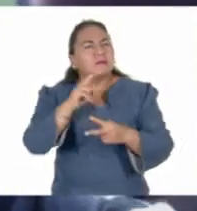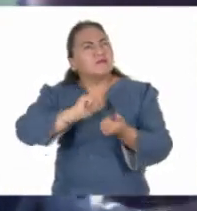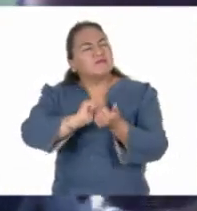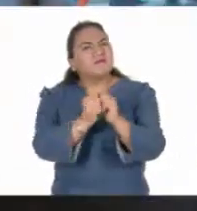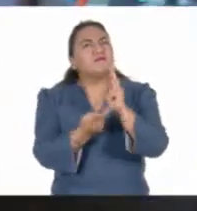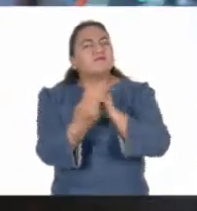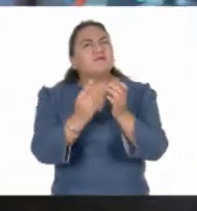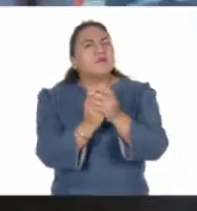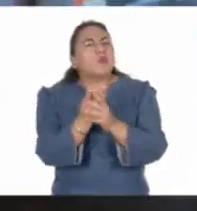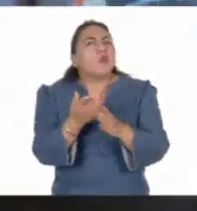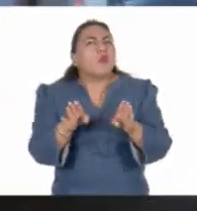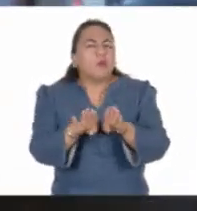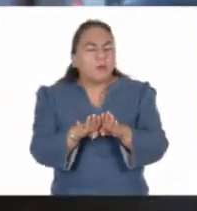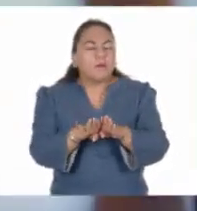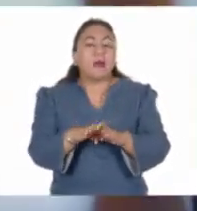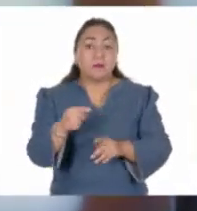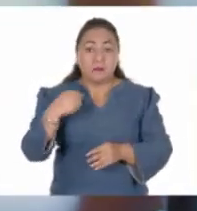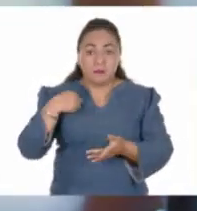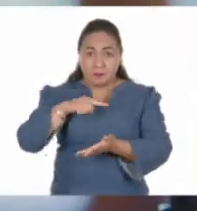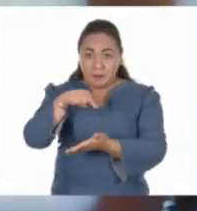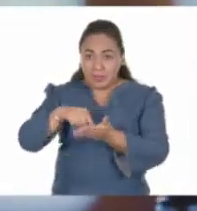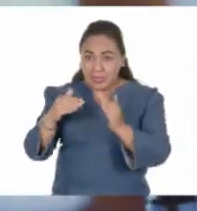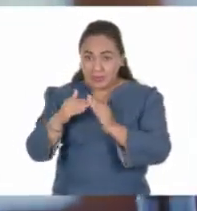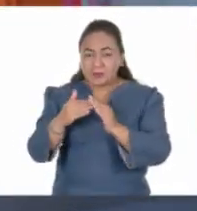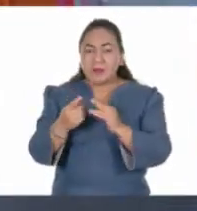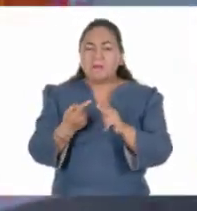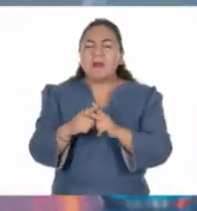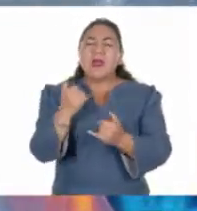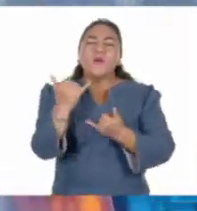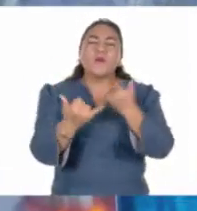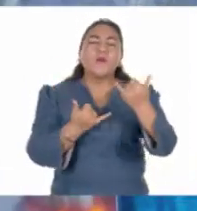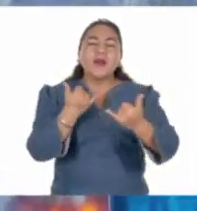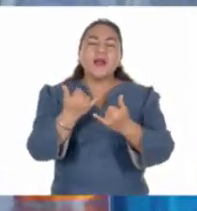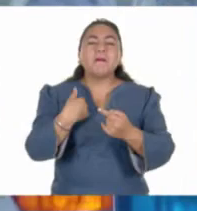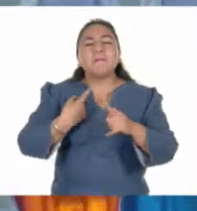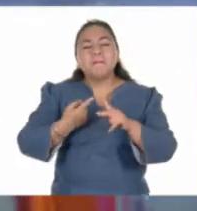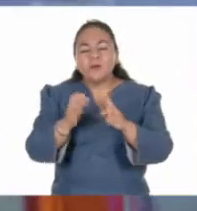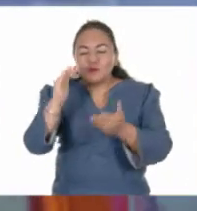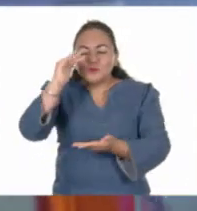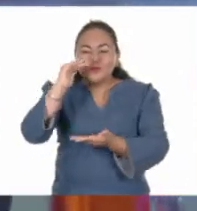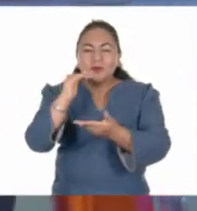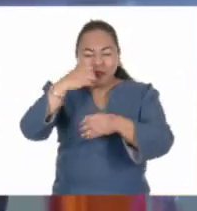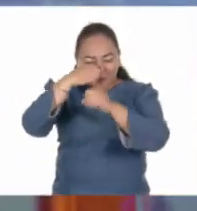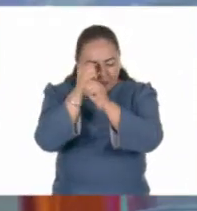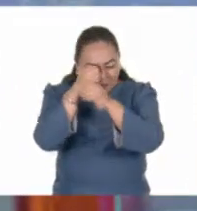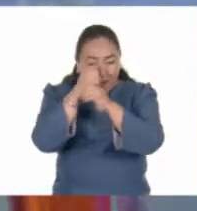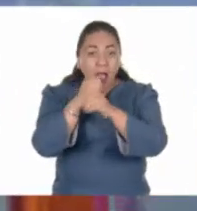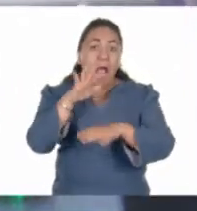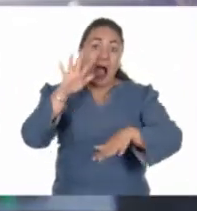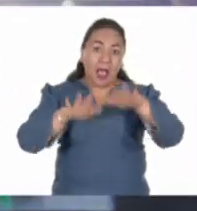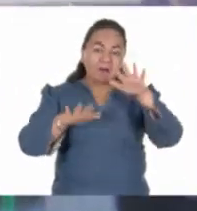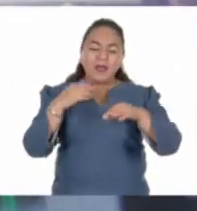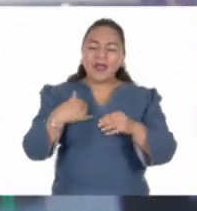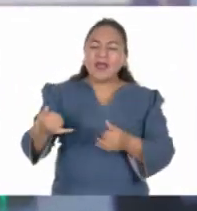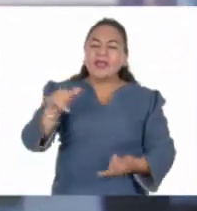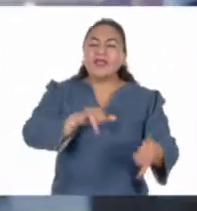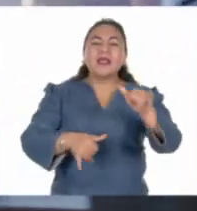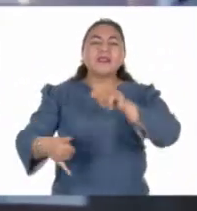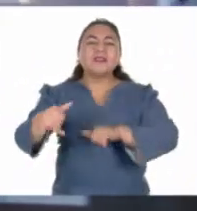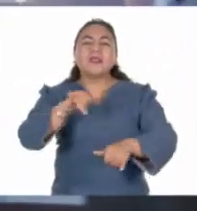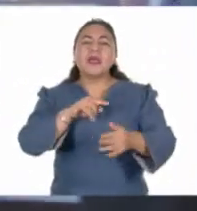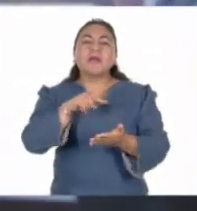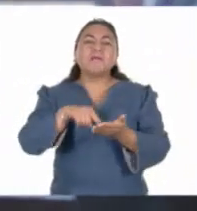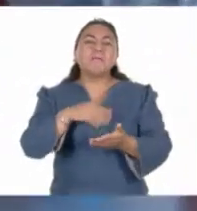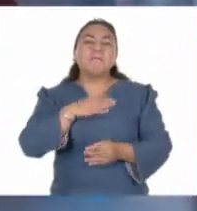pudiera crecer. En mi casa todo empezó con un juego, con mi pequeño microscopio. A veces mezclando cosas en el baño